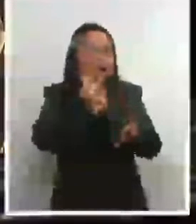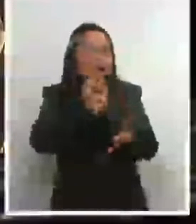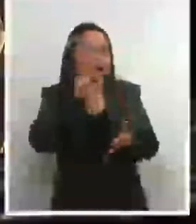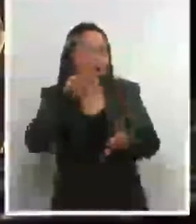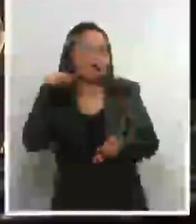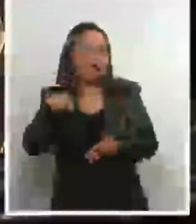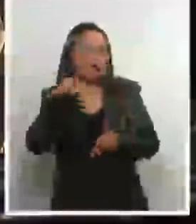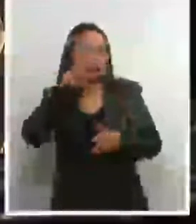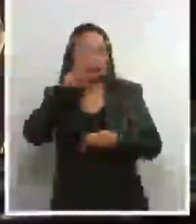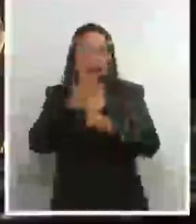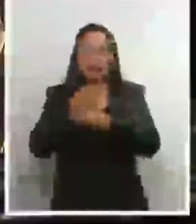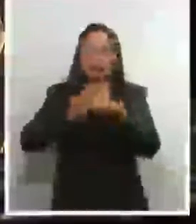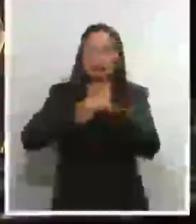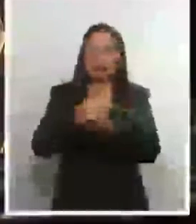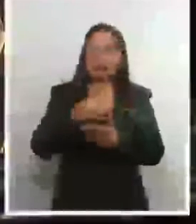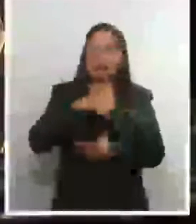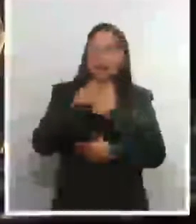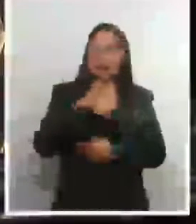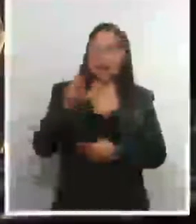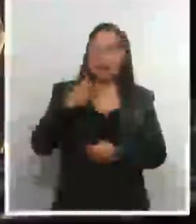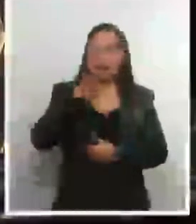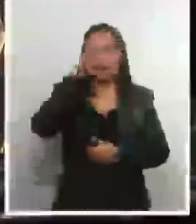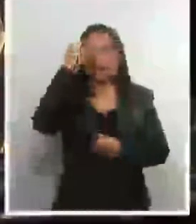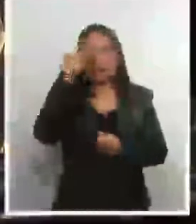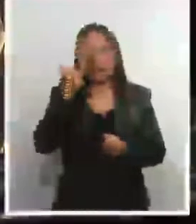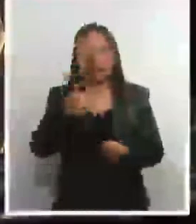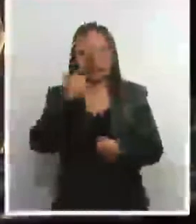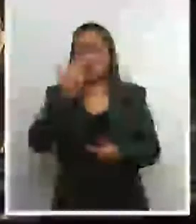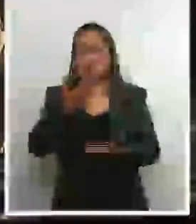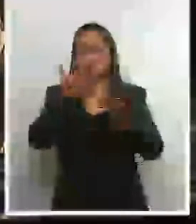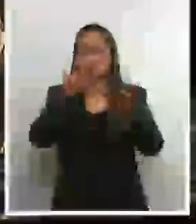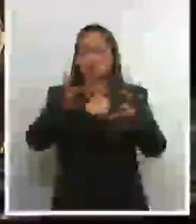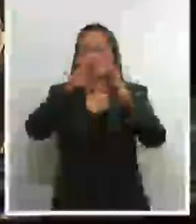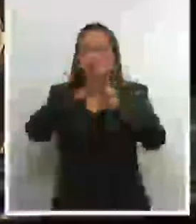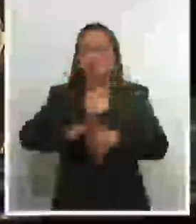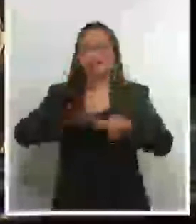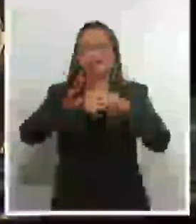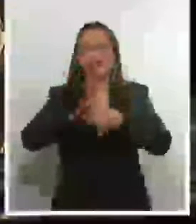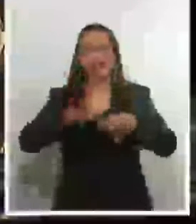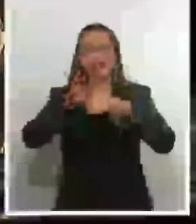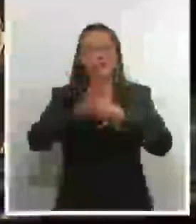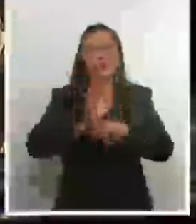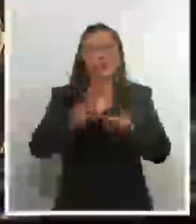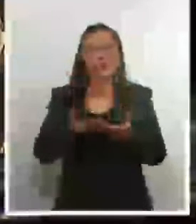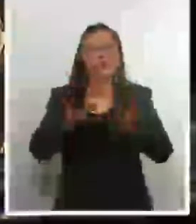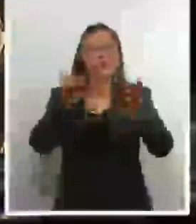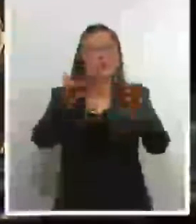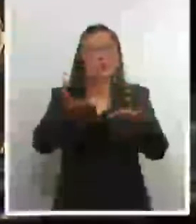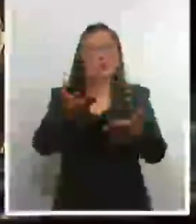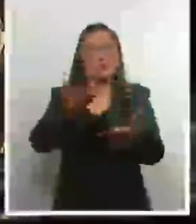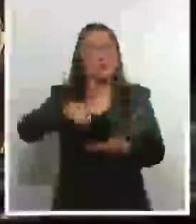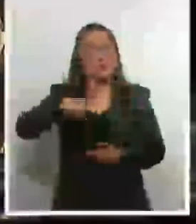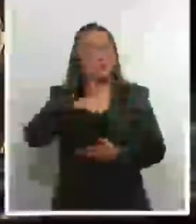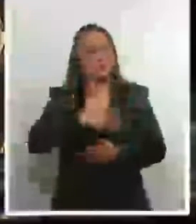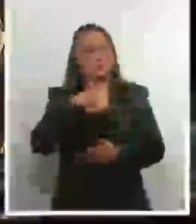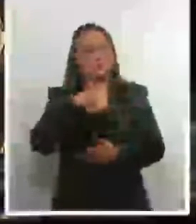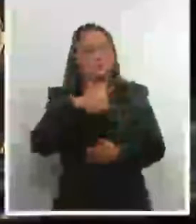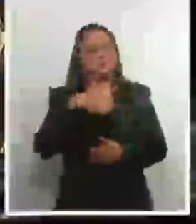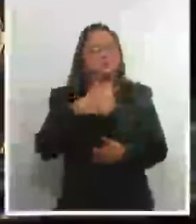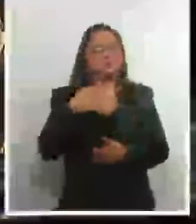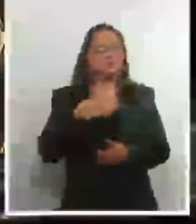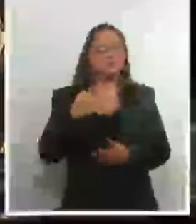Esto tiene varias razones que quisiera yo exponerles y que las